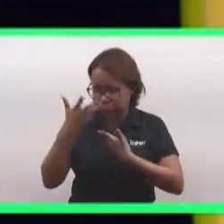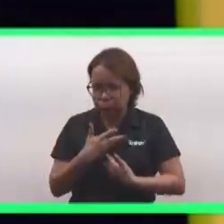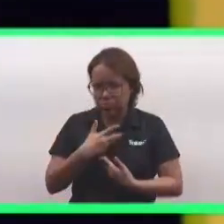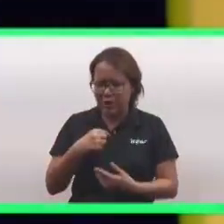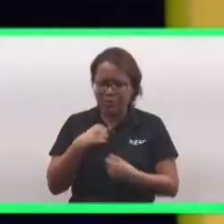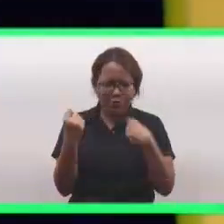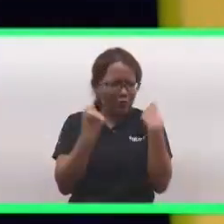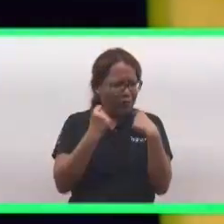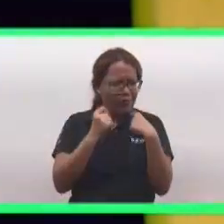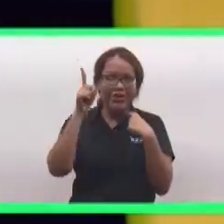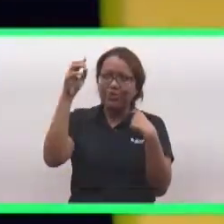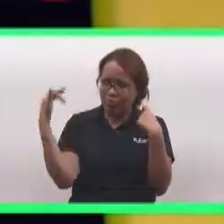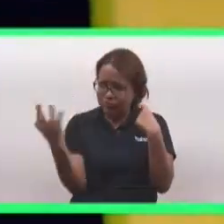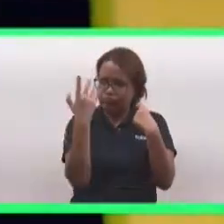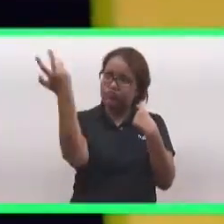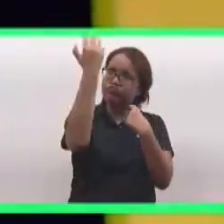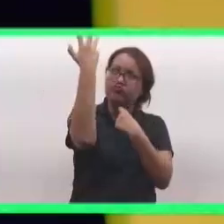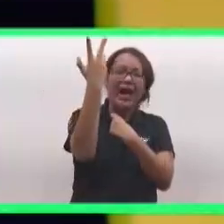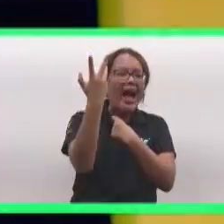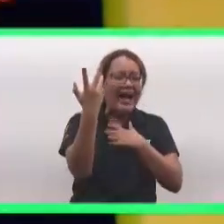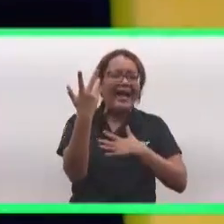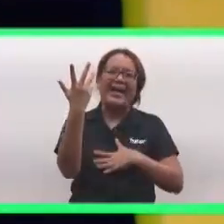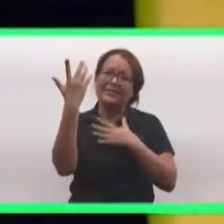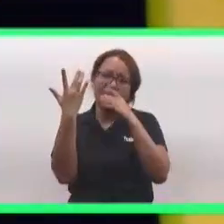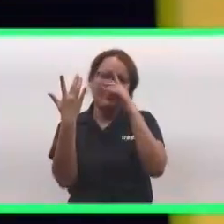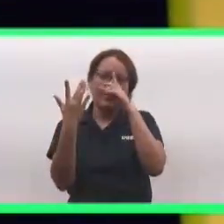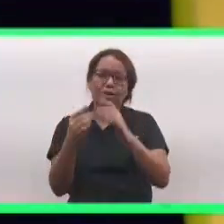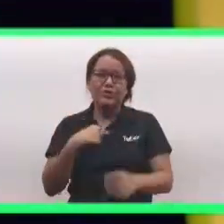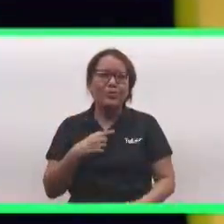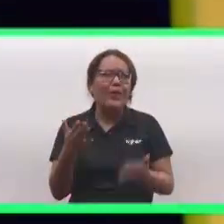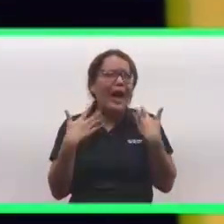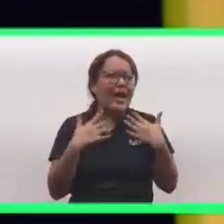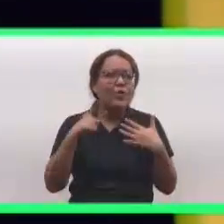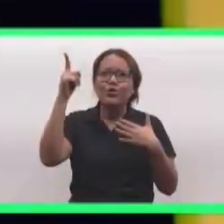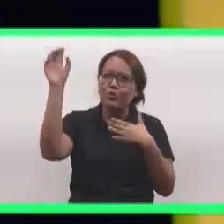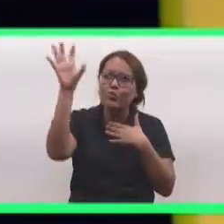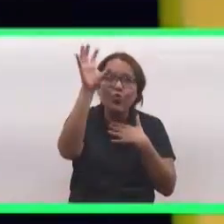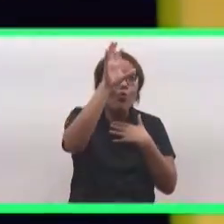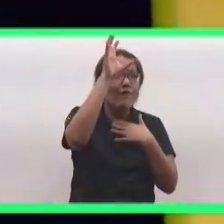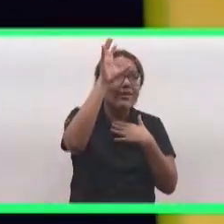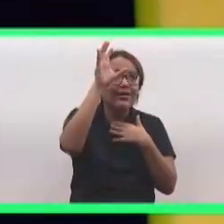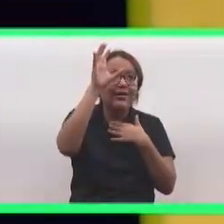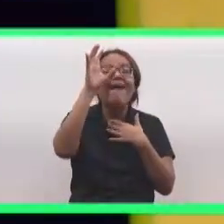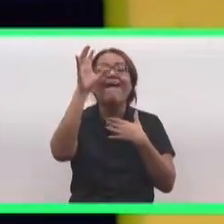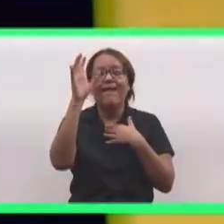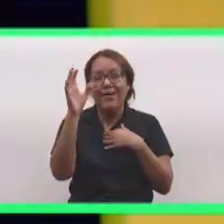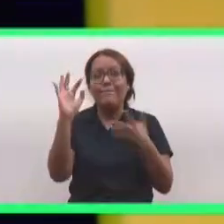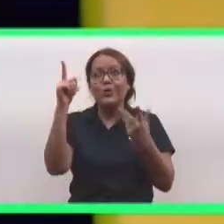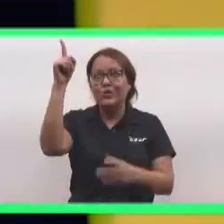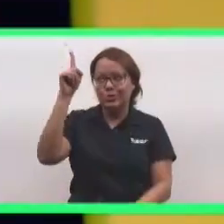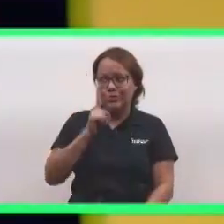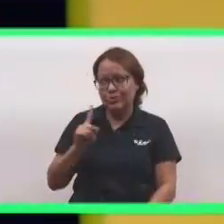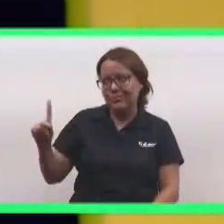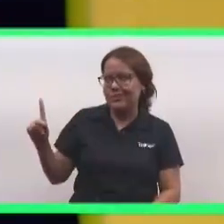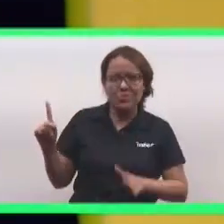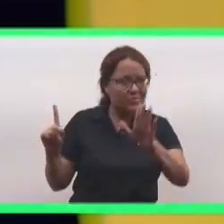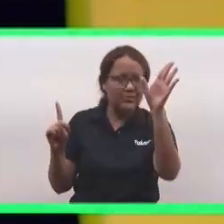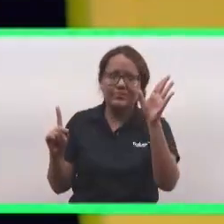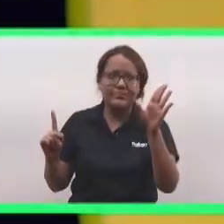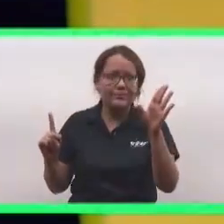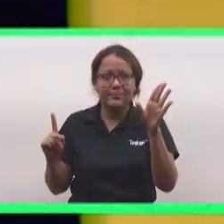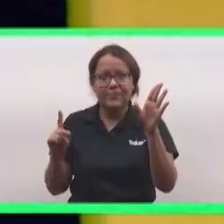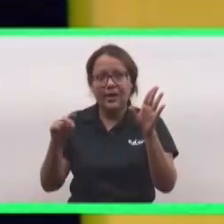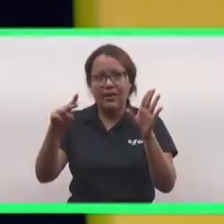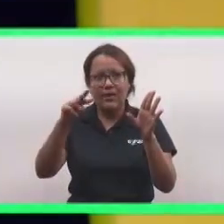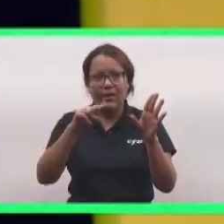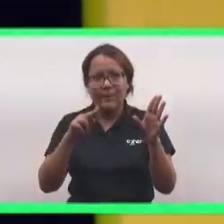o columna de fuego. Cuando tuve calor, pusiste esa nube para protegerme. Porque tu mano jamás nos ha desamparado.